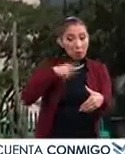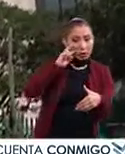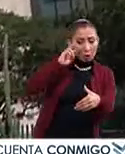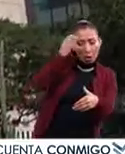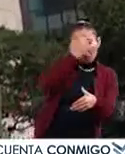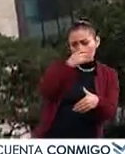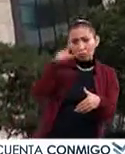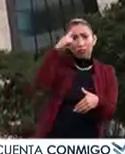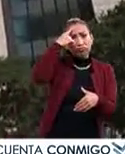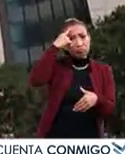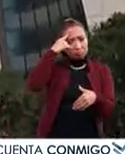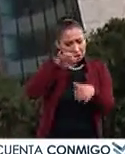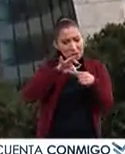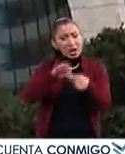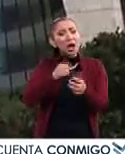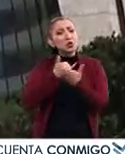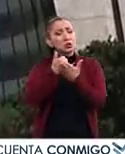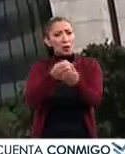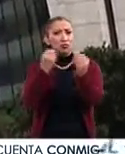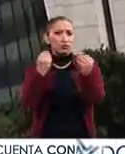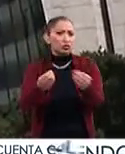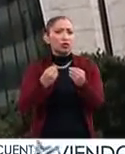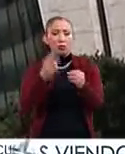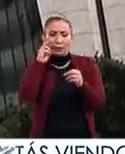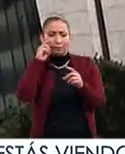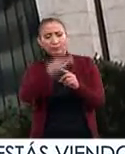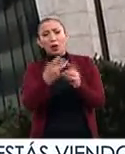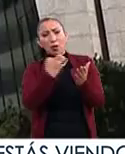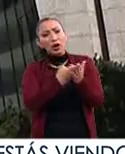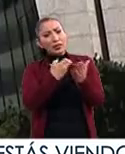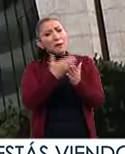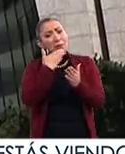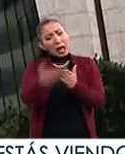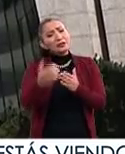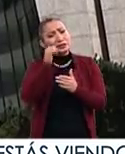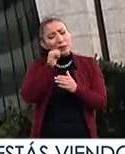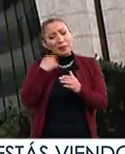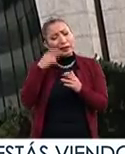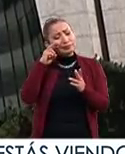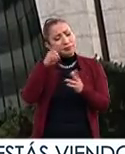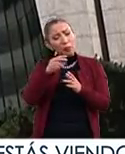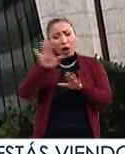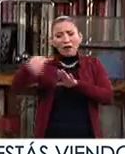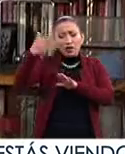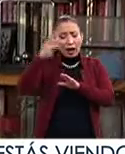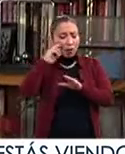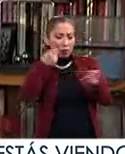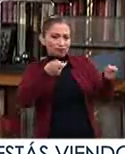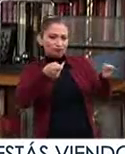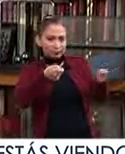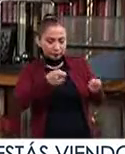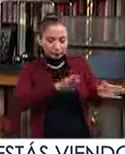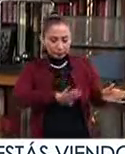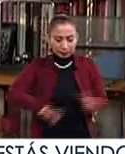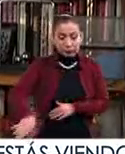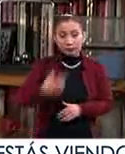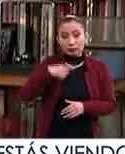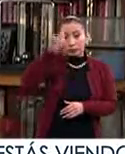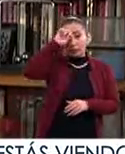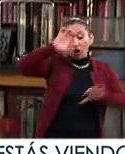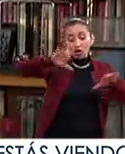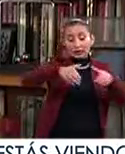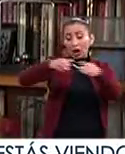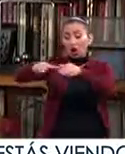términos de pensamiento y guía nos pueden ayudar con una visión crítica. Además está bueno siempre tener una visión externa que te critique. Claro. Ahora, los